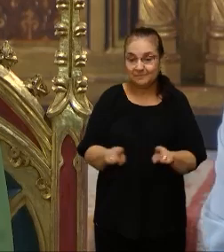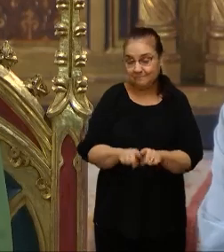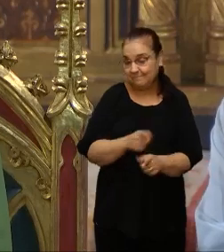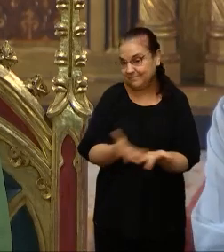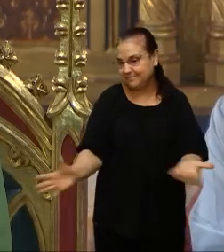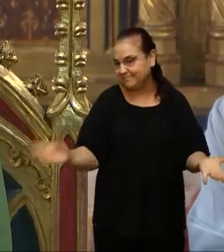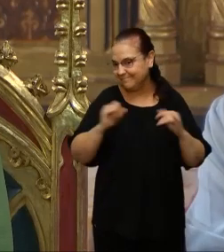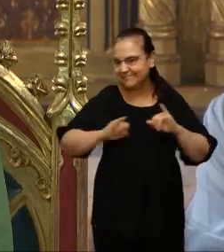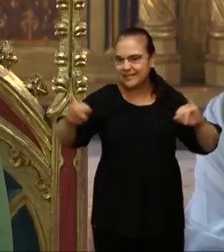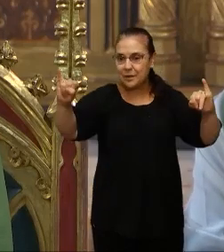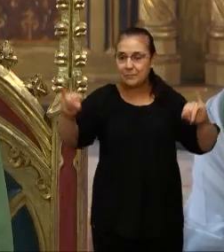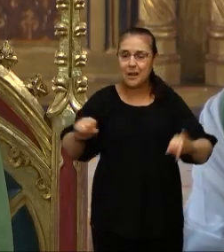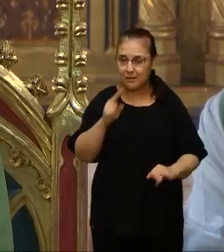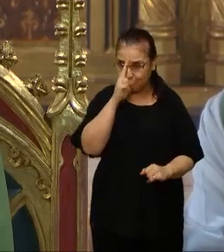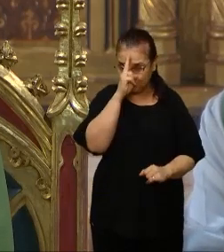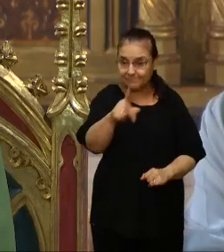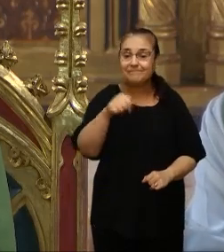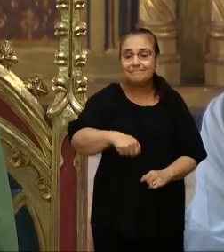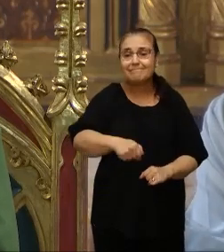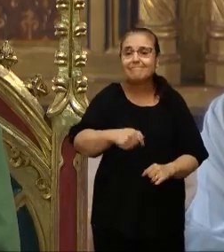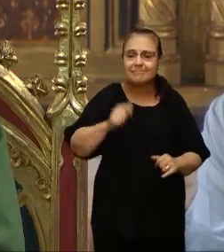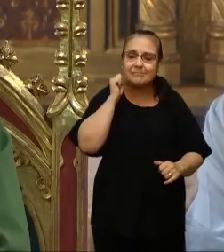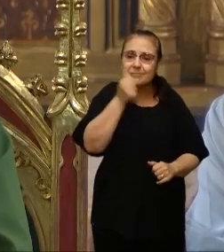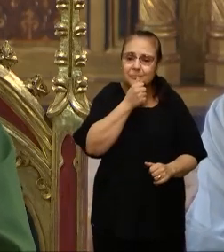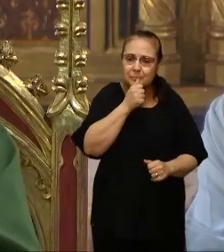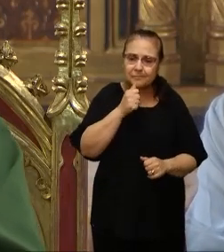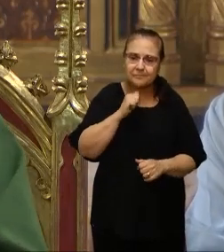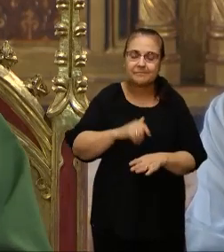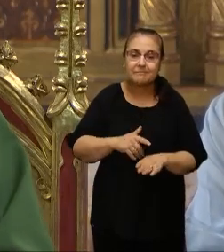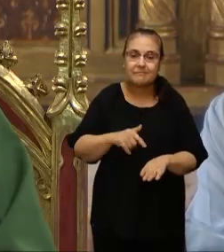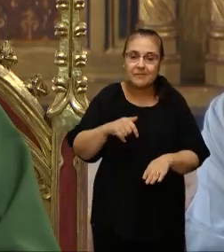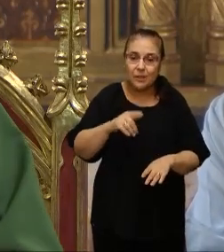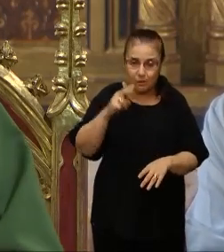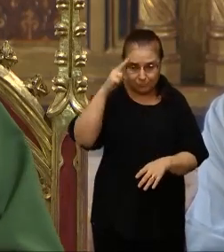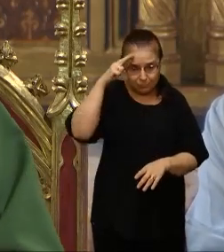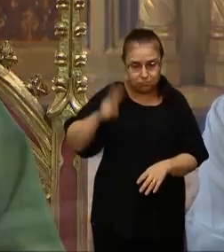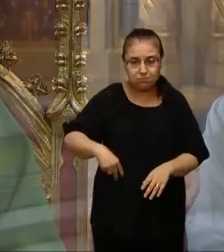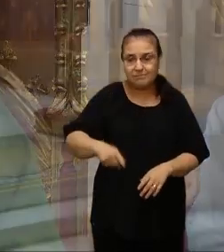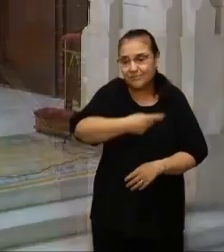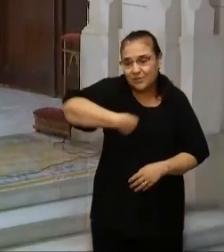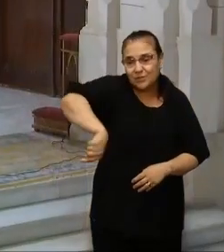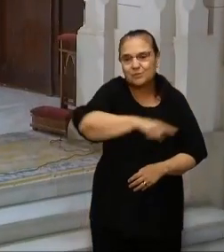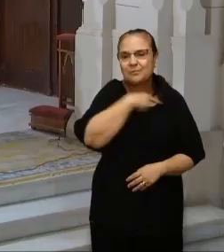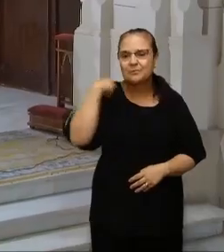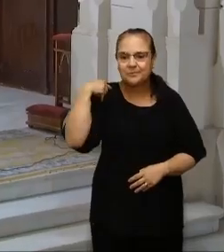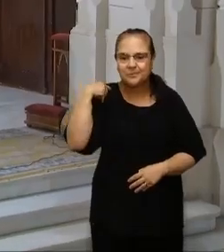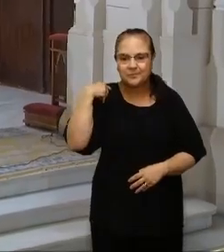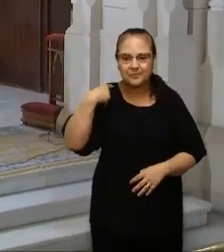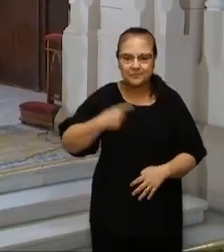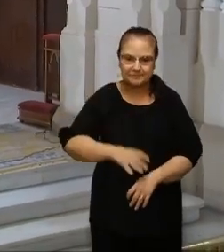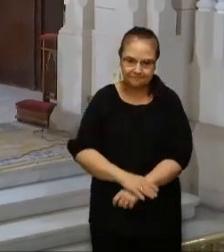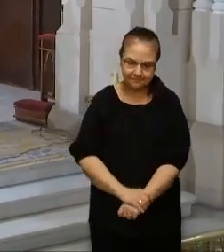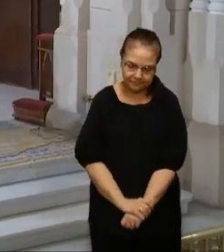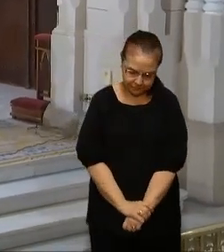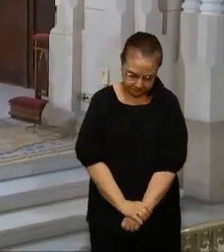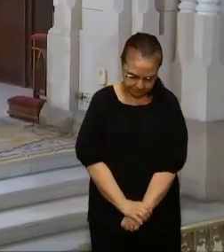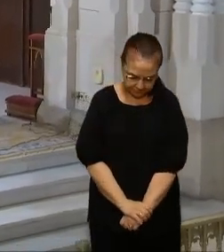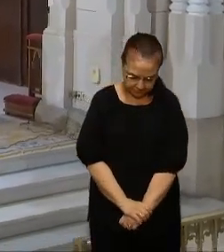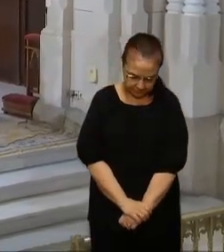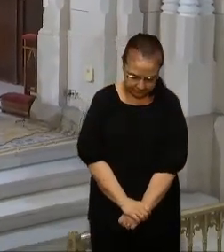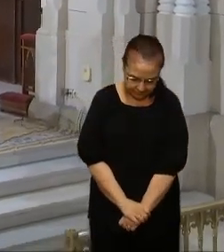Hermanos, para celebrar dignamente estos sagrados misterios, reconozcamos con humildad nuestros pecados.